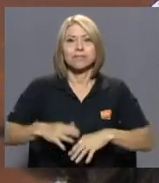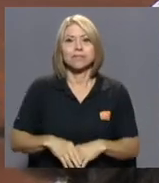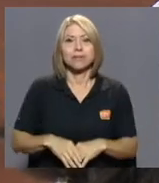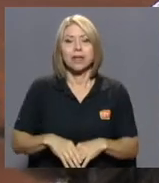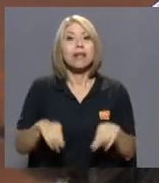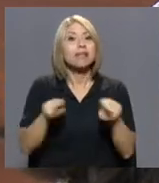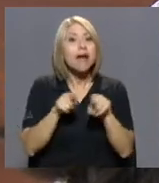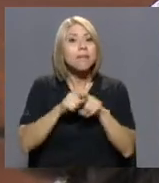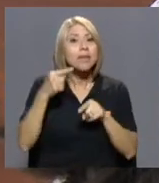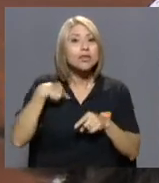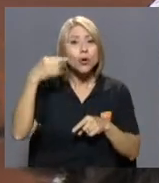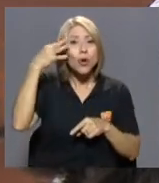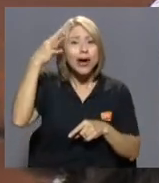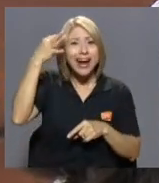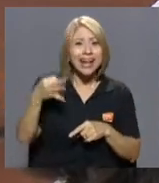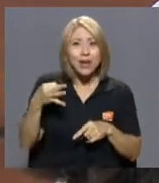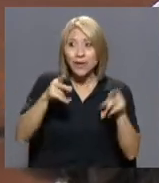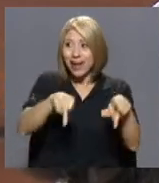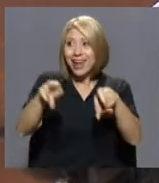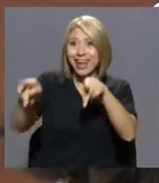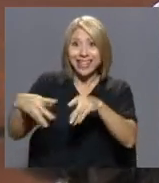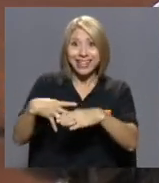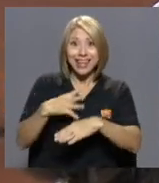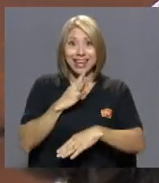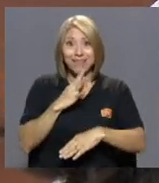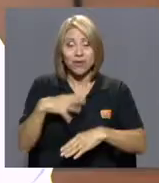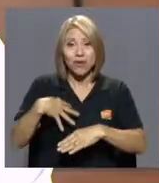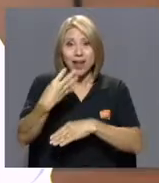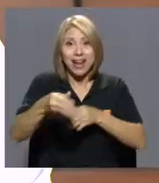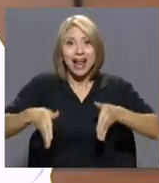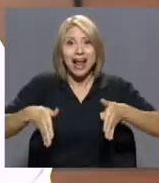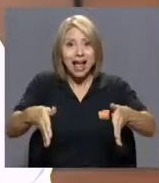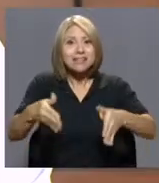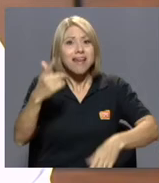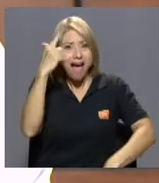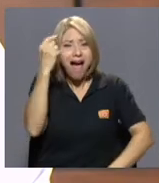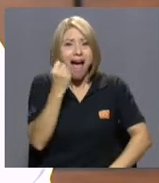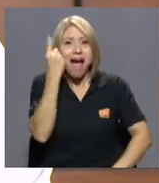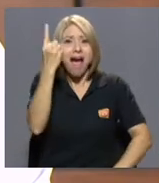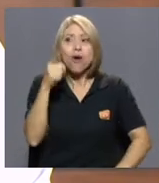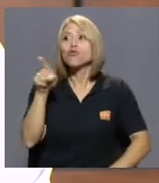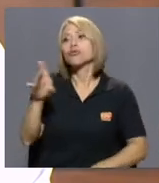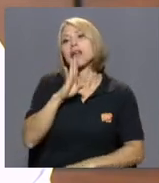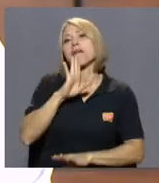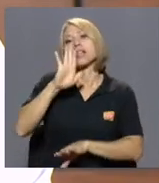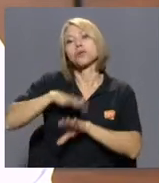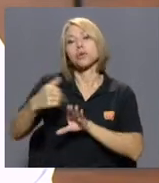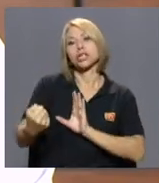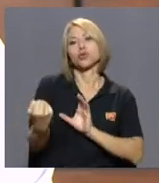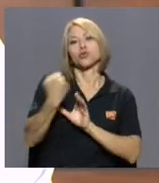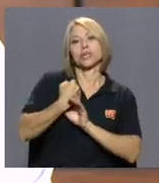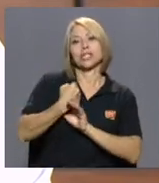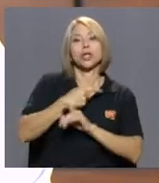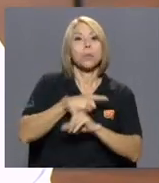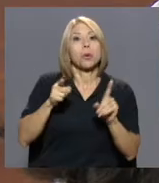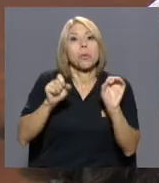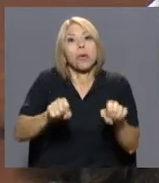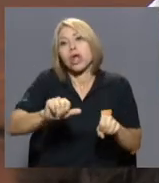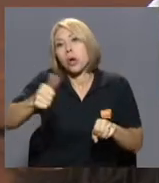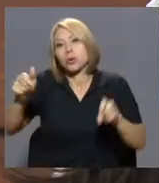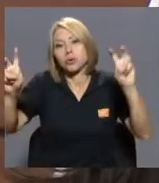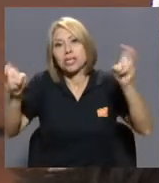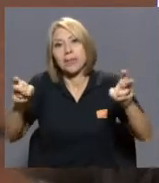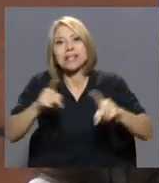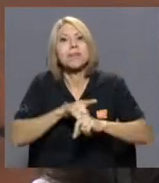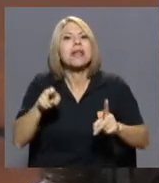la gente está muy clara, ¿verdad? Lo que estamos viviendo en este momento, usted habla del suicidio, podríamos hablar de otras cosas, es el efecto de la escasa inversión que